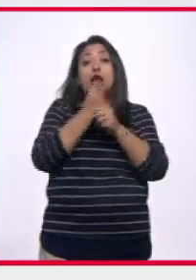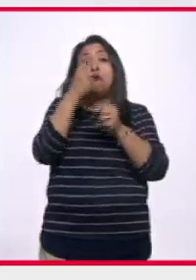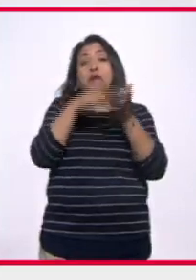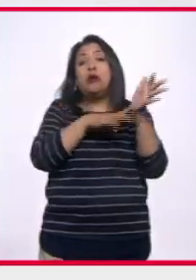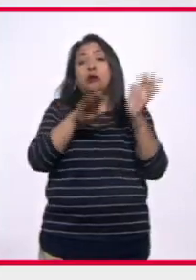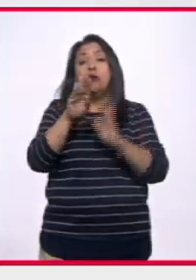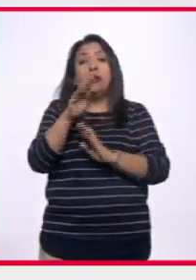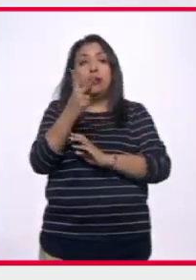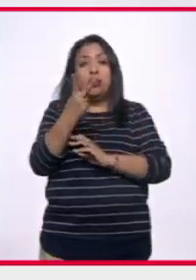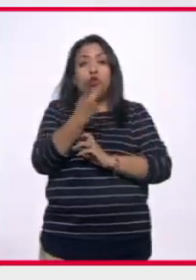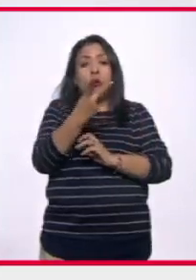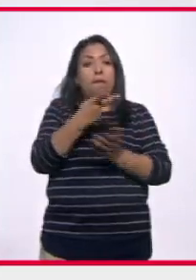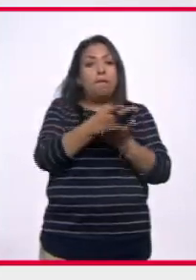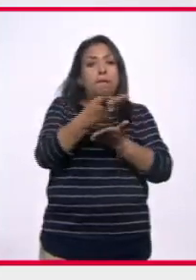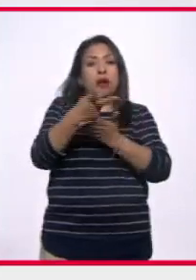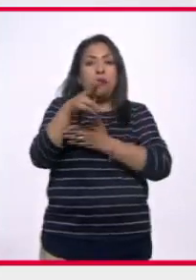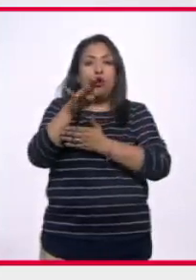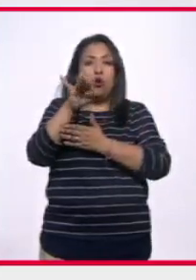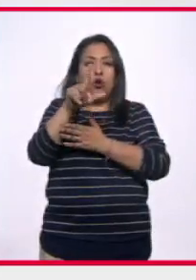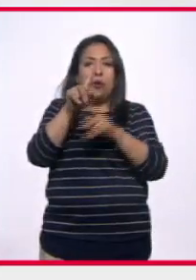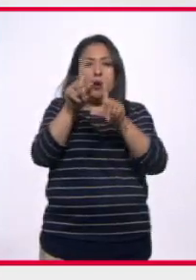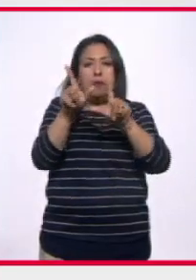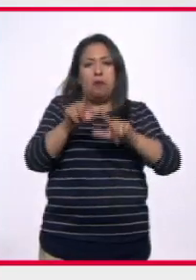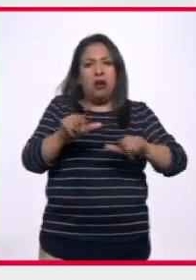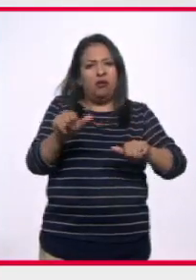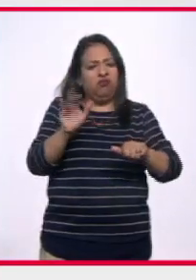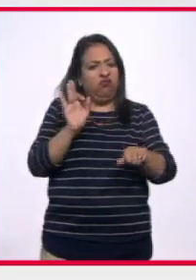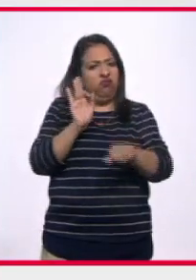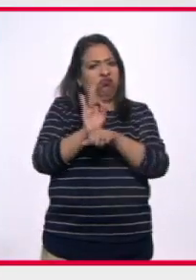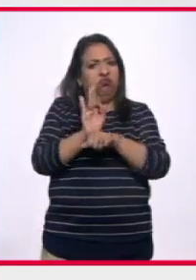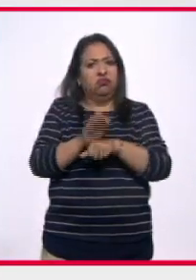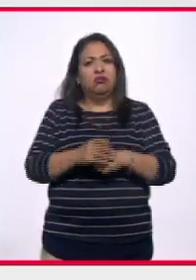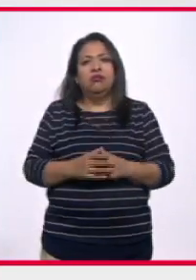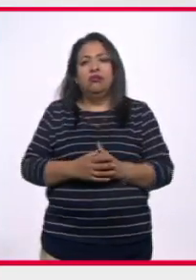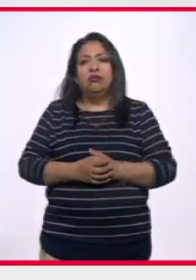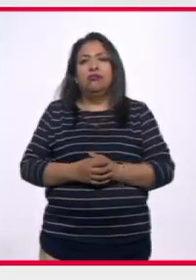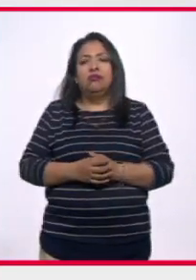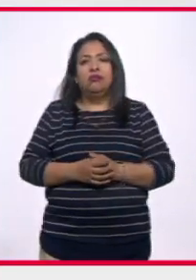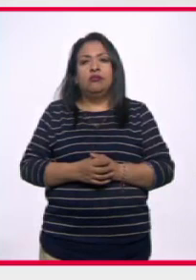ambos recibieron el premio nobel de la paz por sus acciones